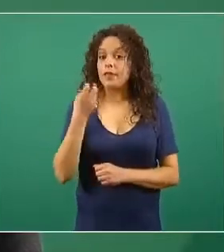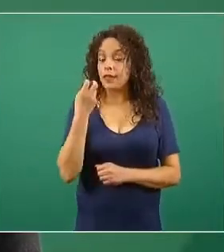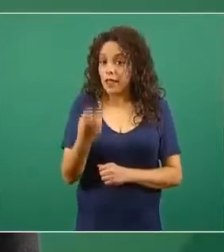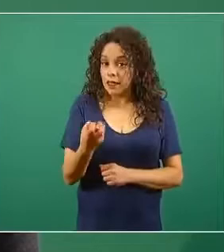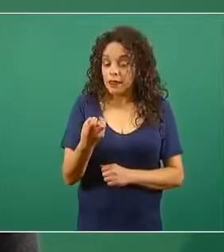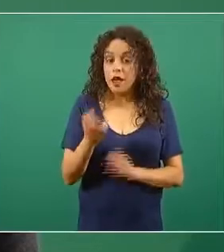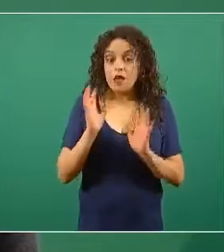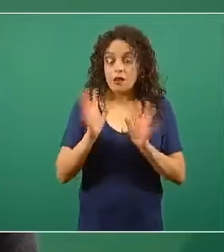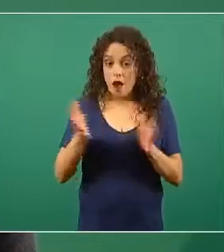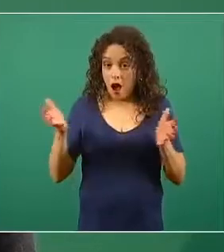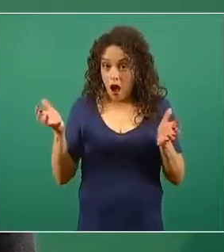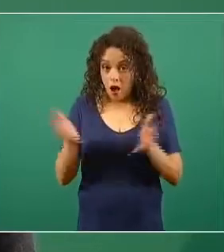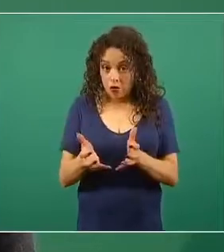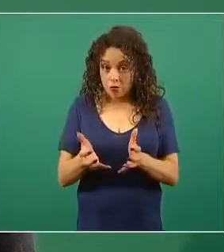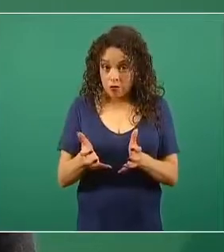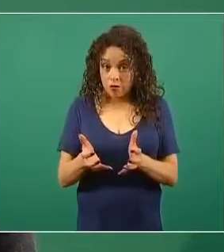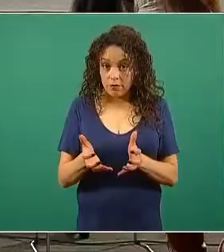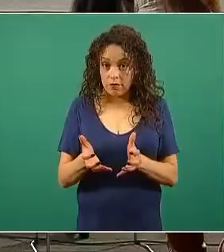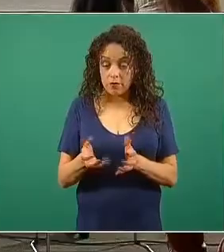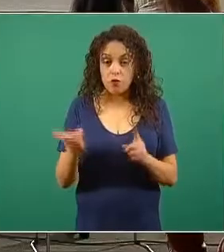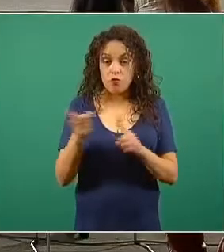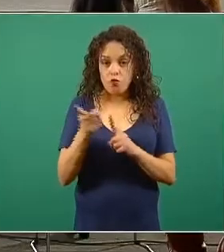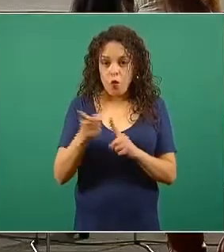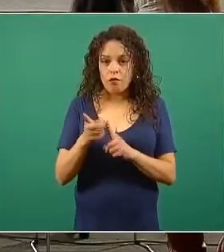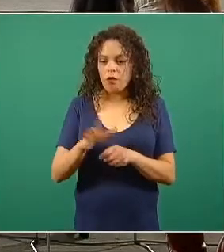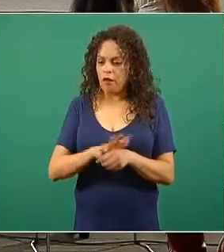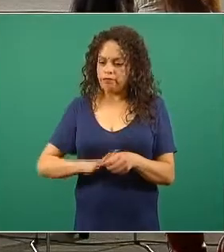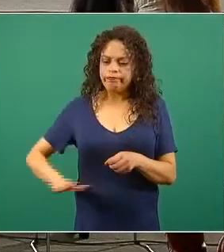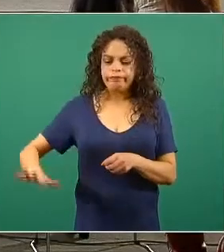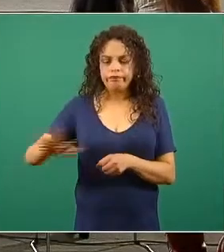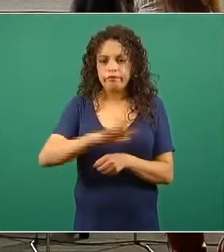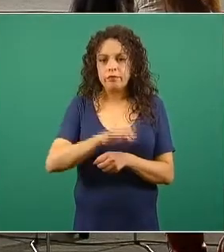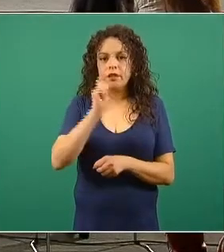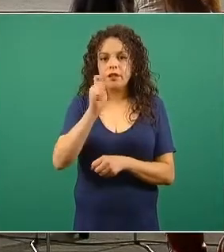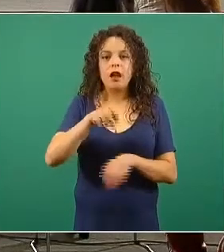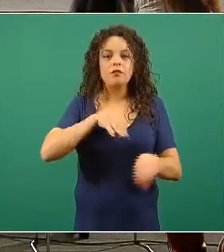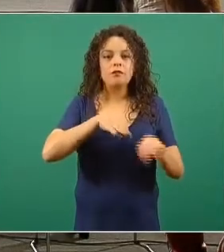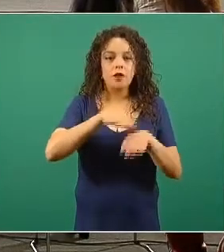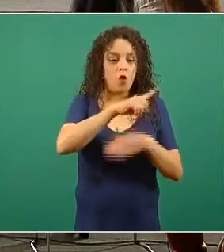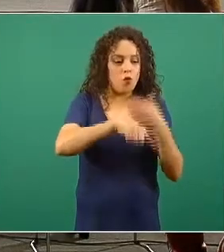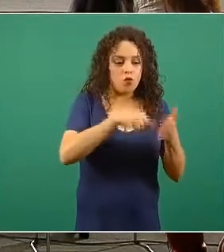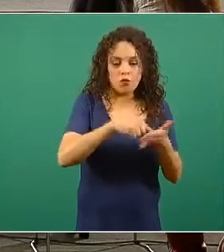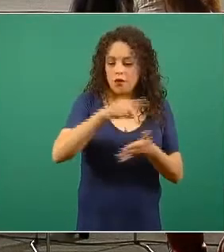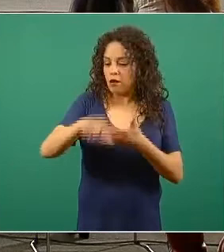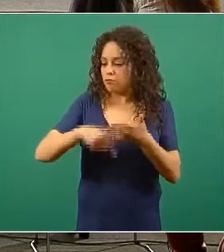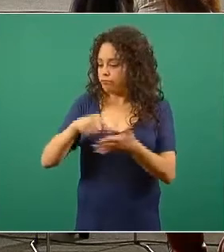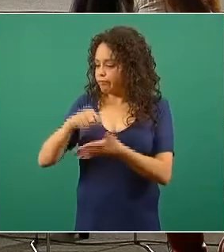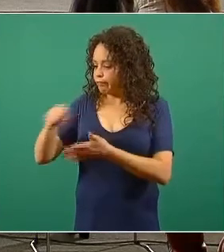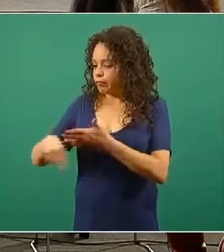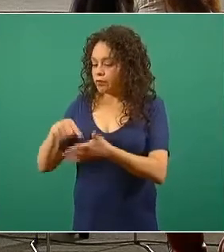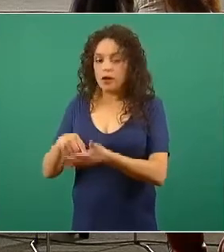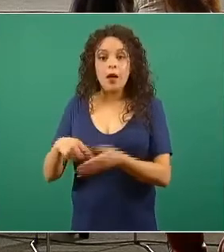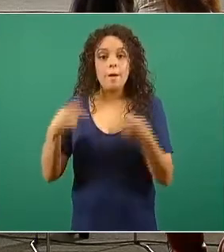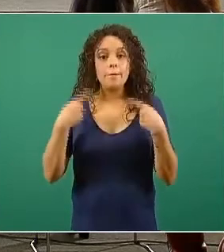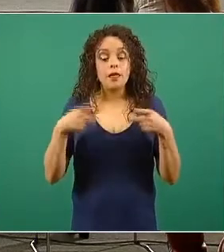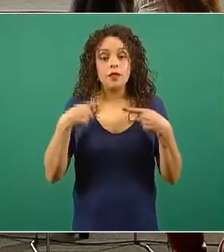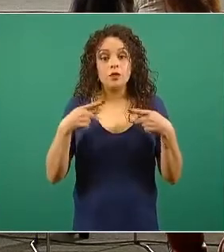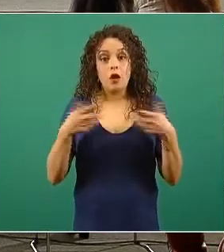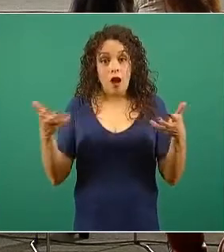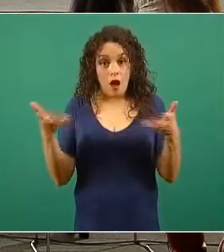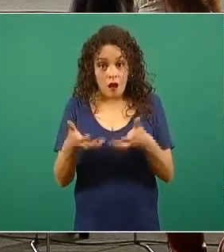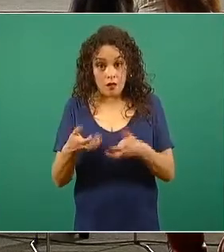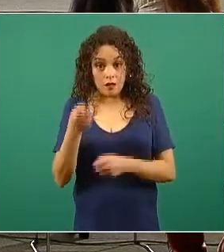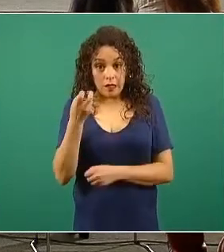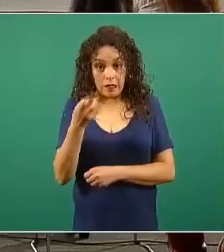como se ha llevado a cabo en el área laboral, es decir, en todas estas lugares en donde las personas que realizan